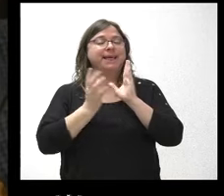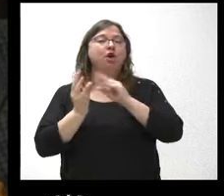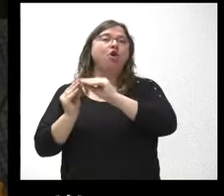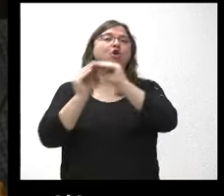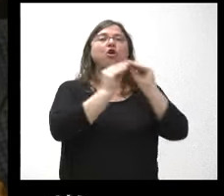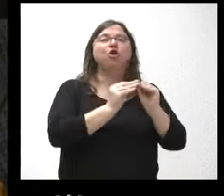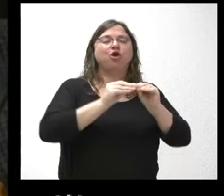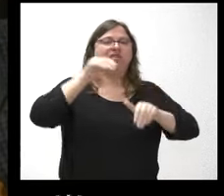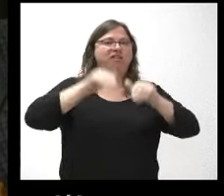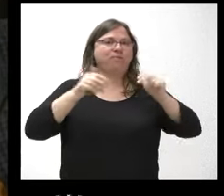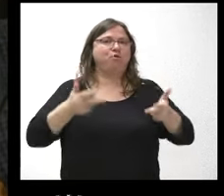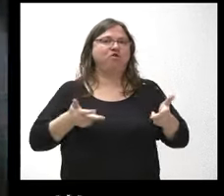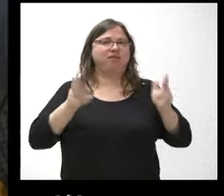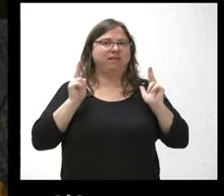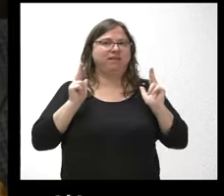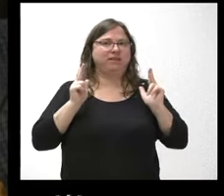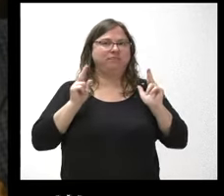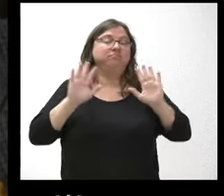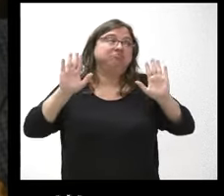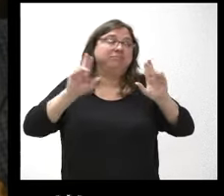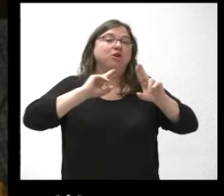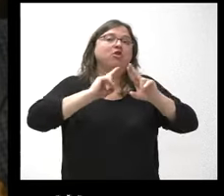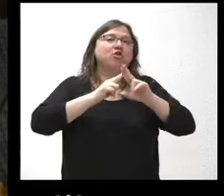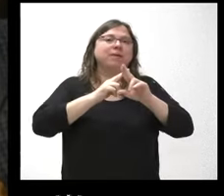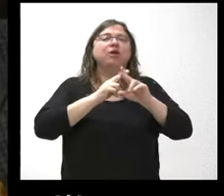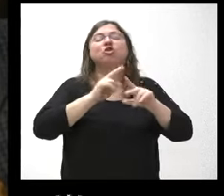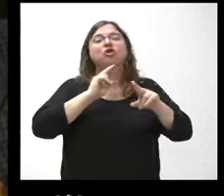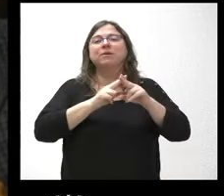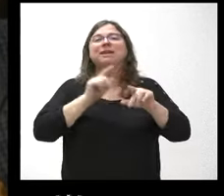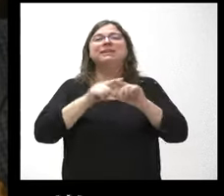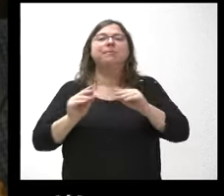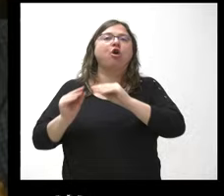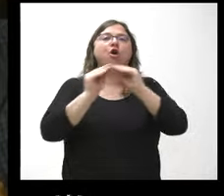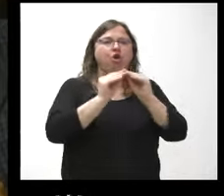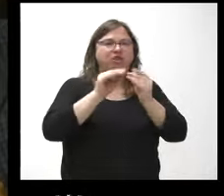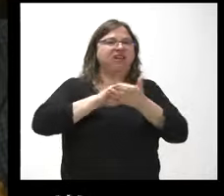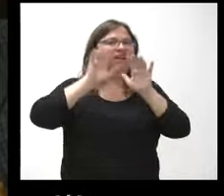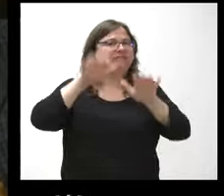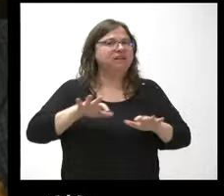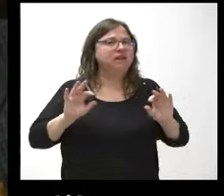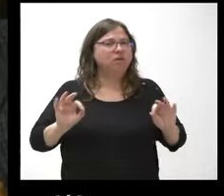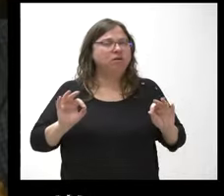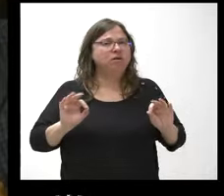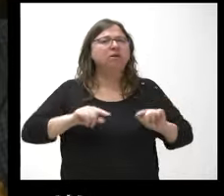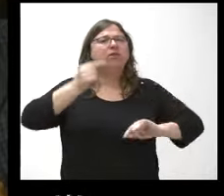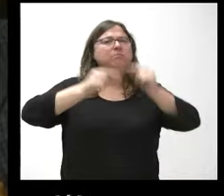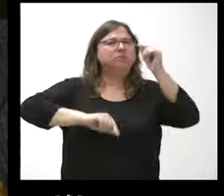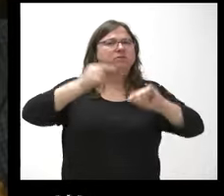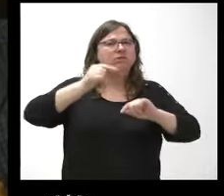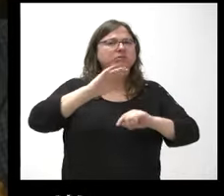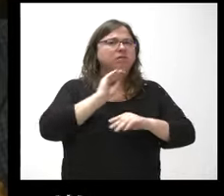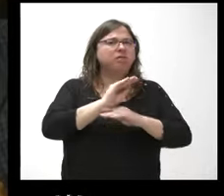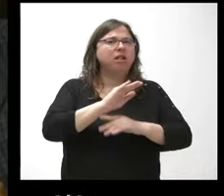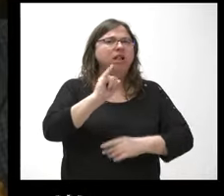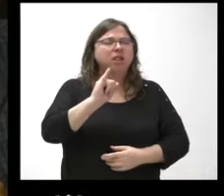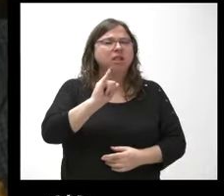de Castilla y León, de Concordia, perdón, democracia creo que no aparece, Concordia que de Castilla y León, va a tener presupuesto, va a tener partida